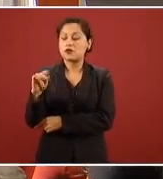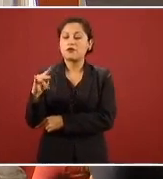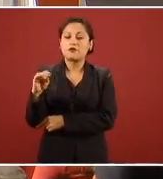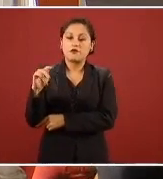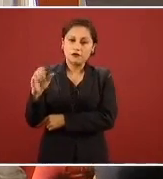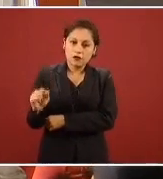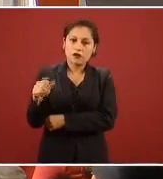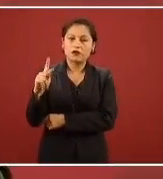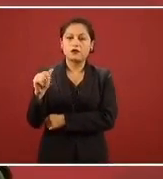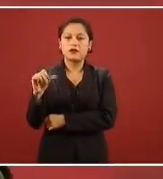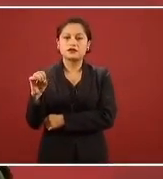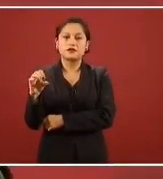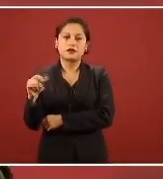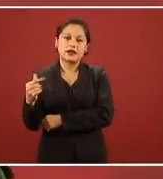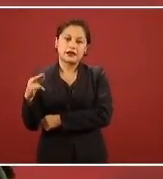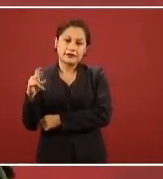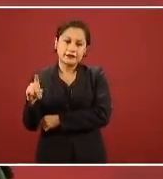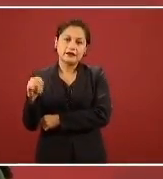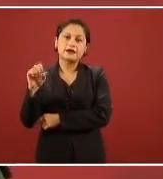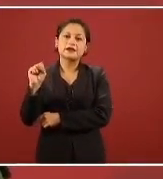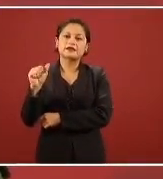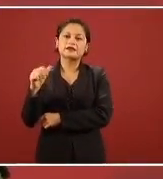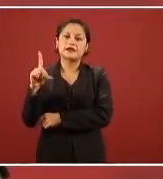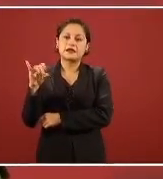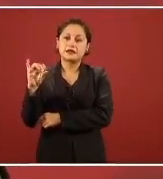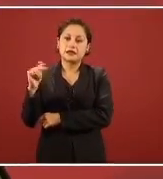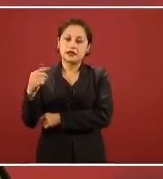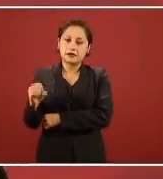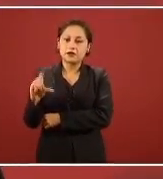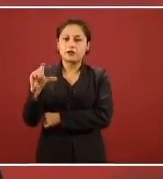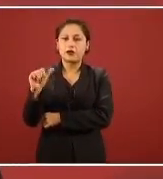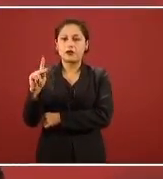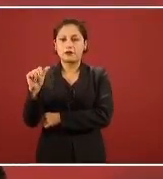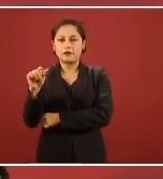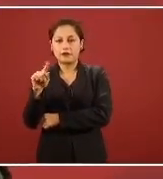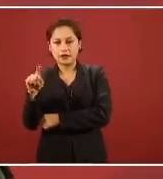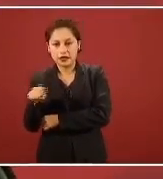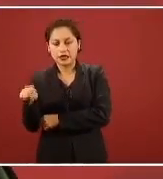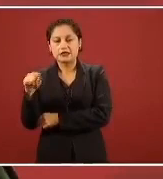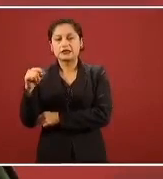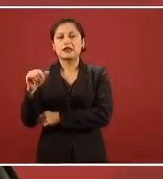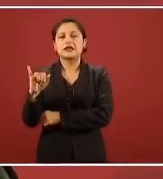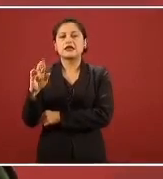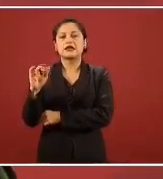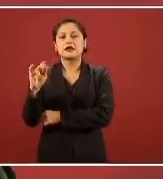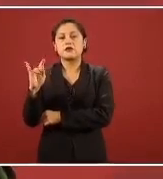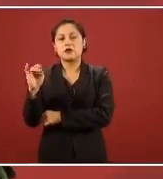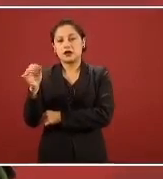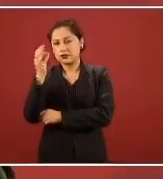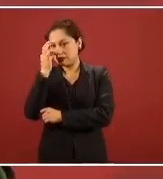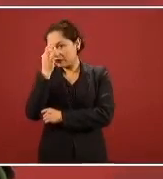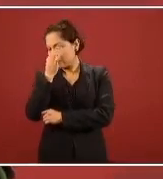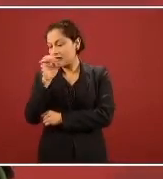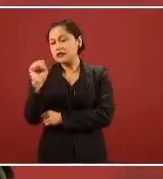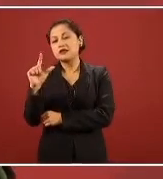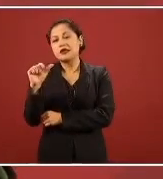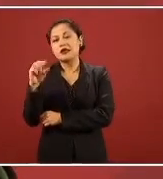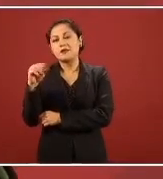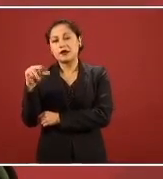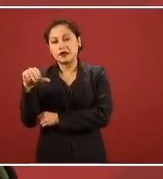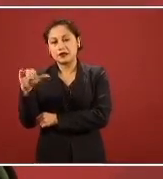Grande, San Diego de la Unión, San Luis de la Paz, Irapuato, Salamanca,